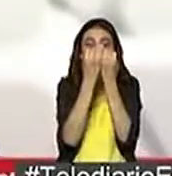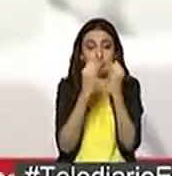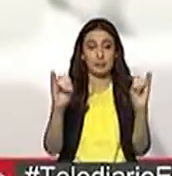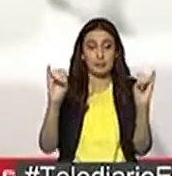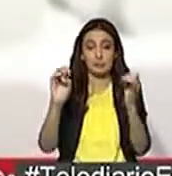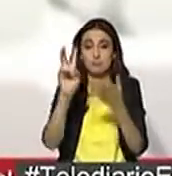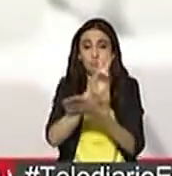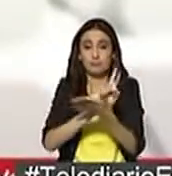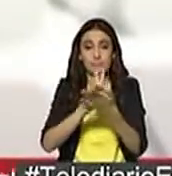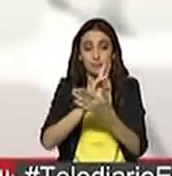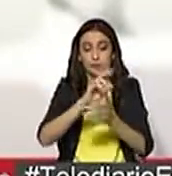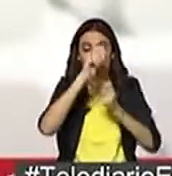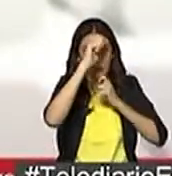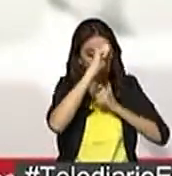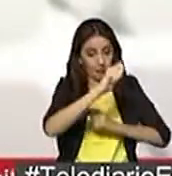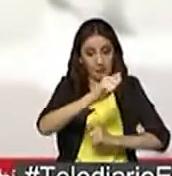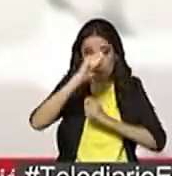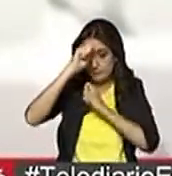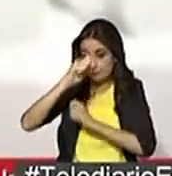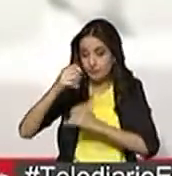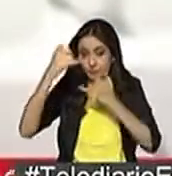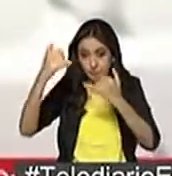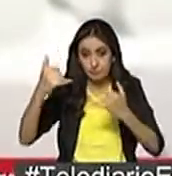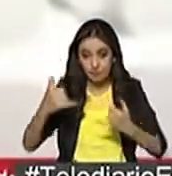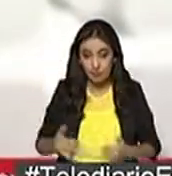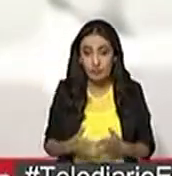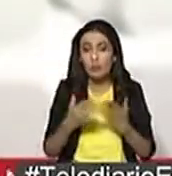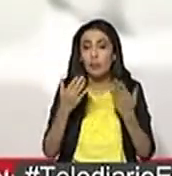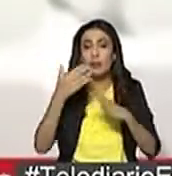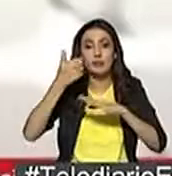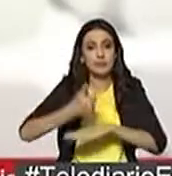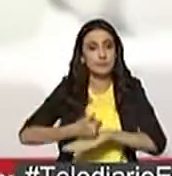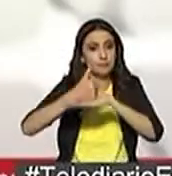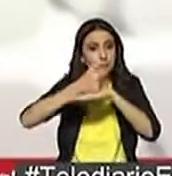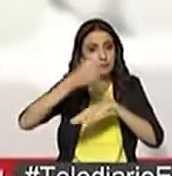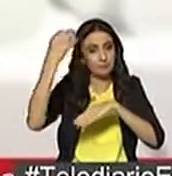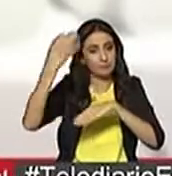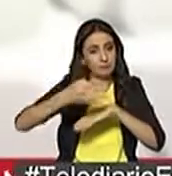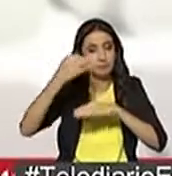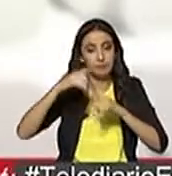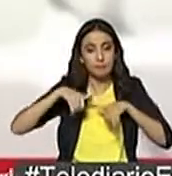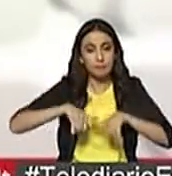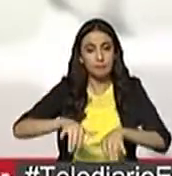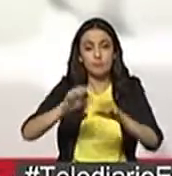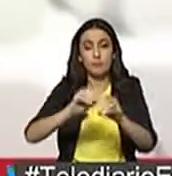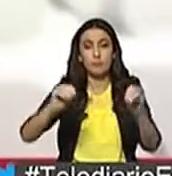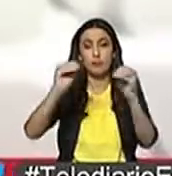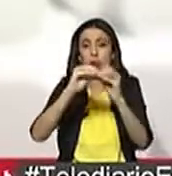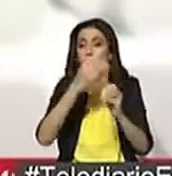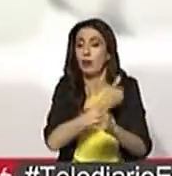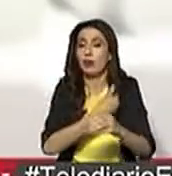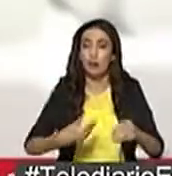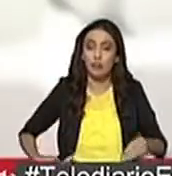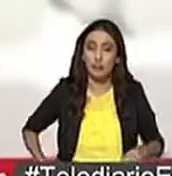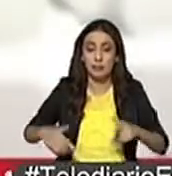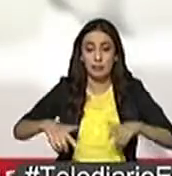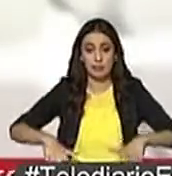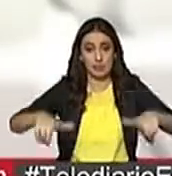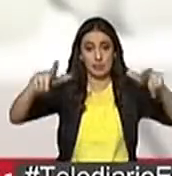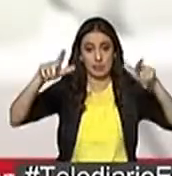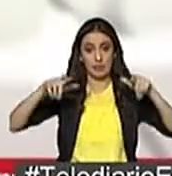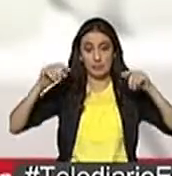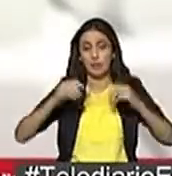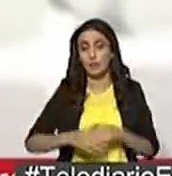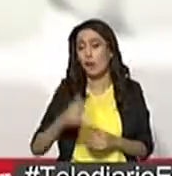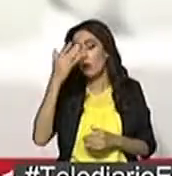fue condecorado con la Orden al Mérito Nacional en el grado de oficial. El reconocimiento fue realizado por el presidente de la República, Lenín Moreno, debido